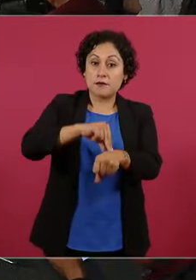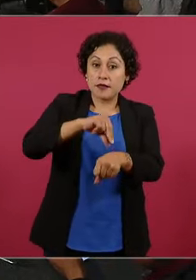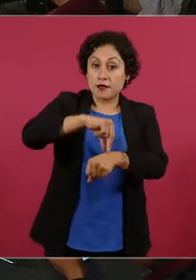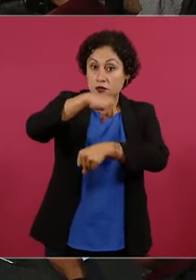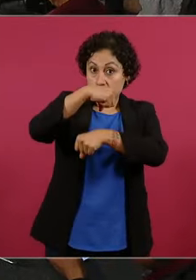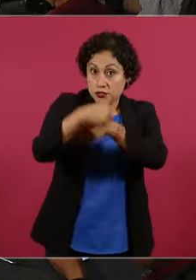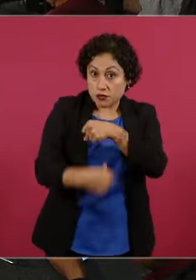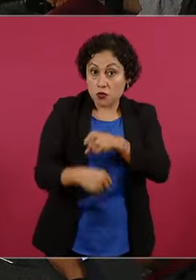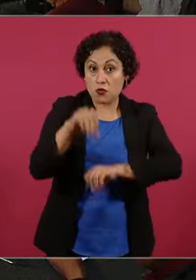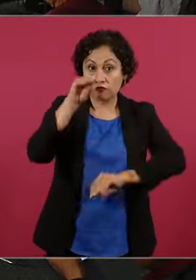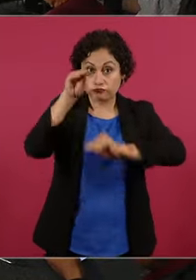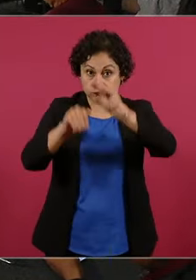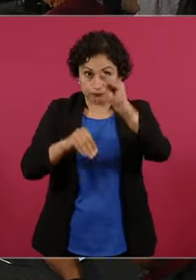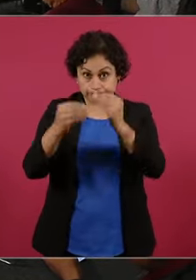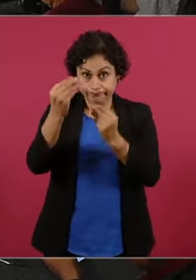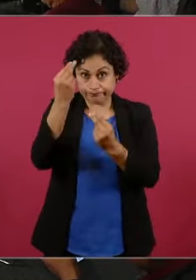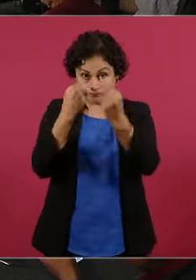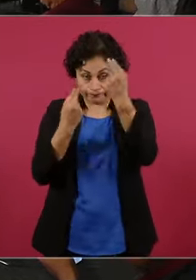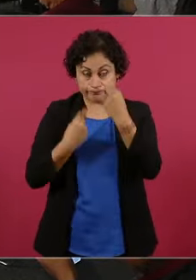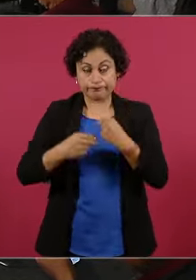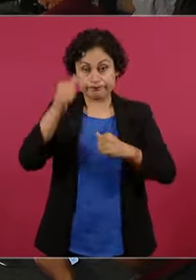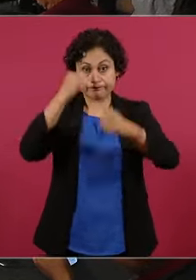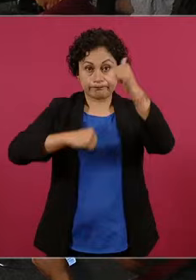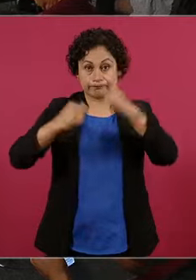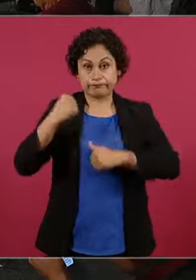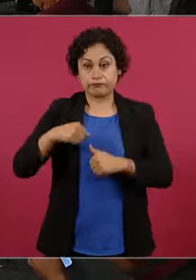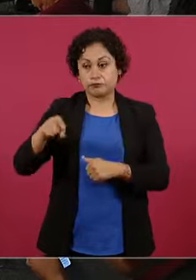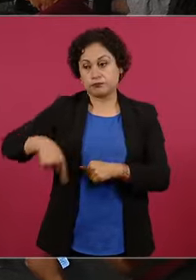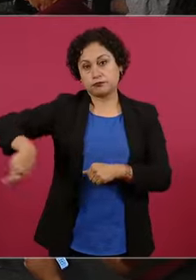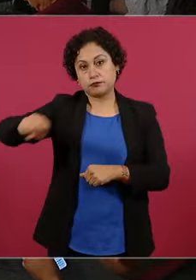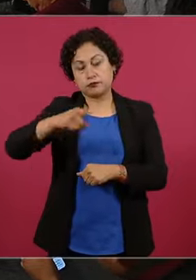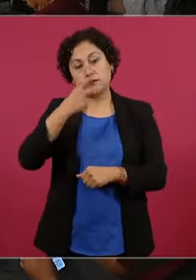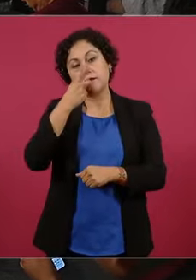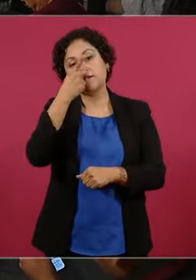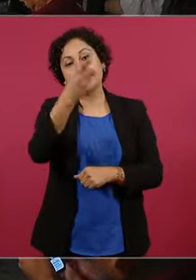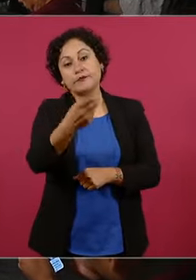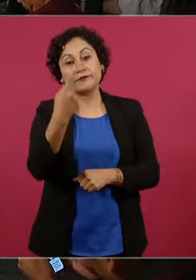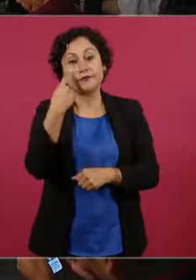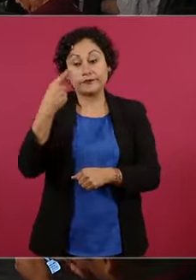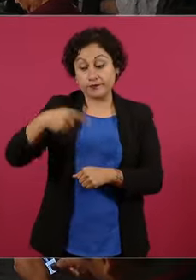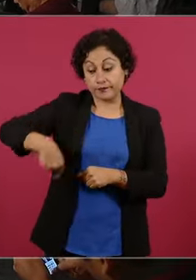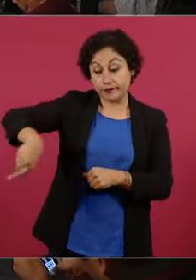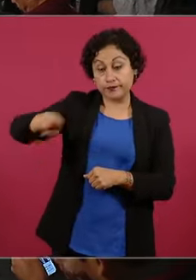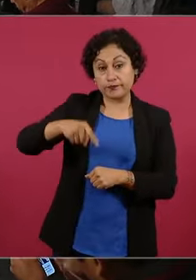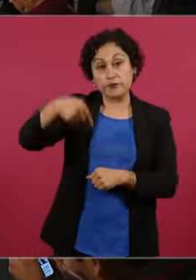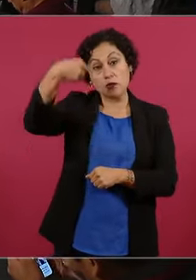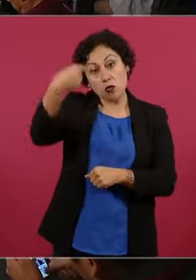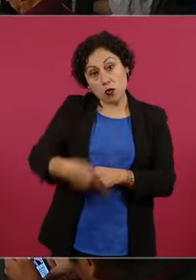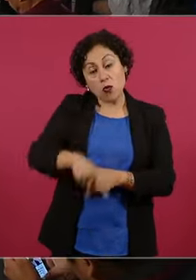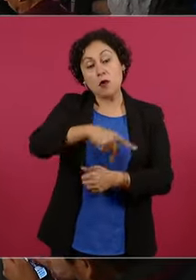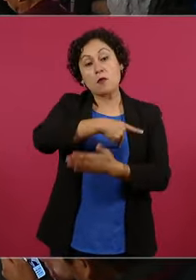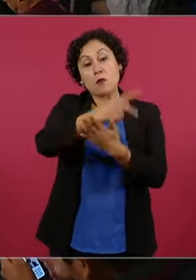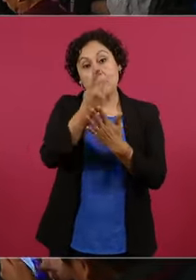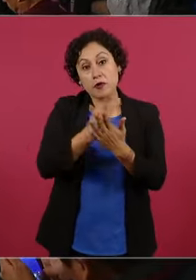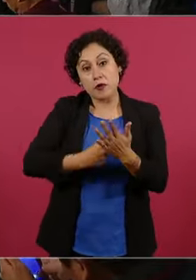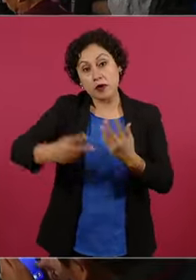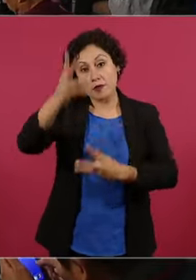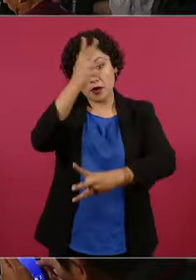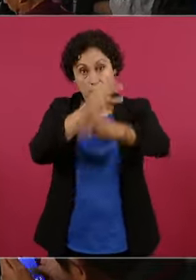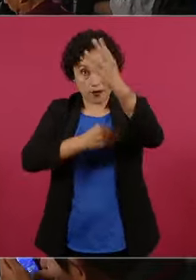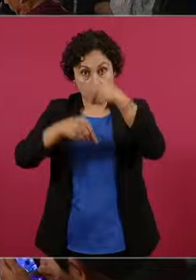bueno, le comparte que son médicos especialistas formados a través de programas nacionales de residencias